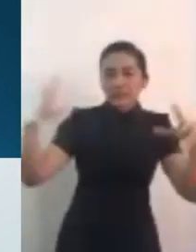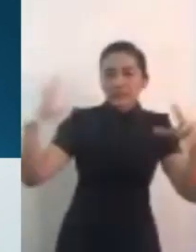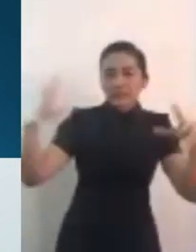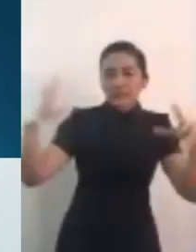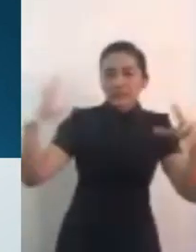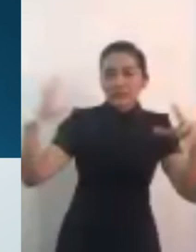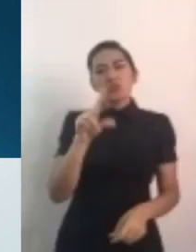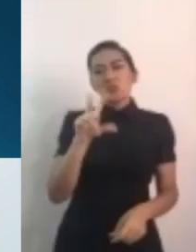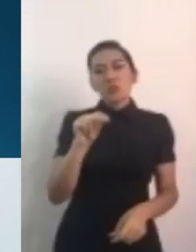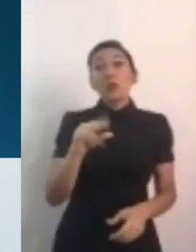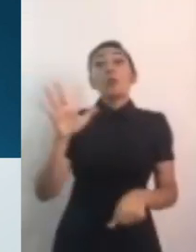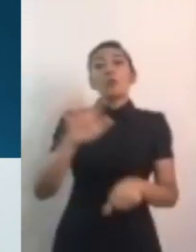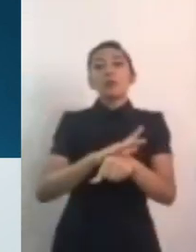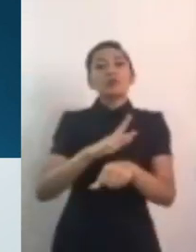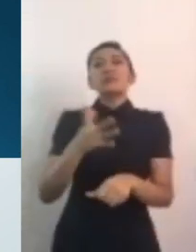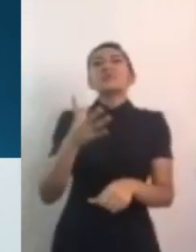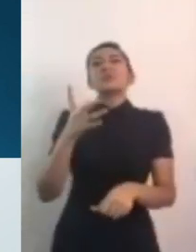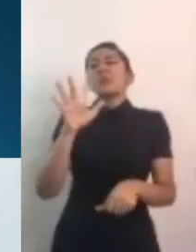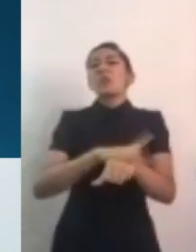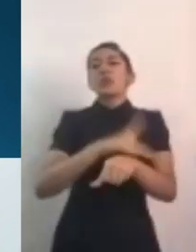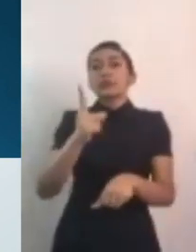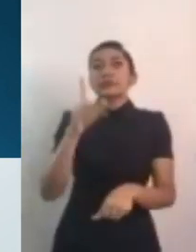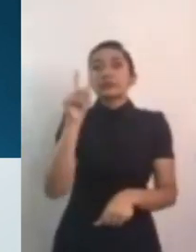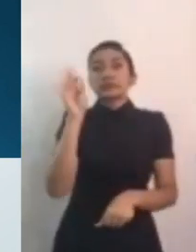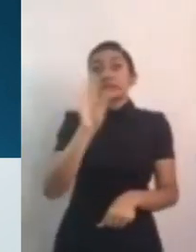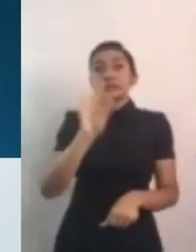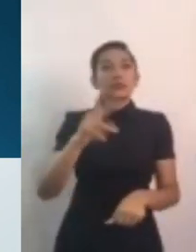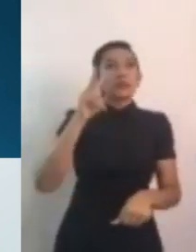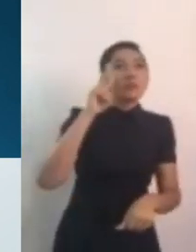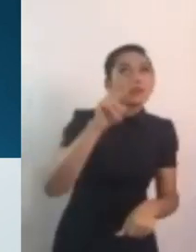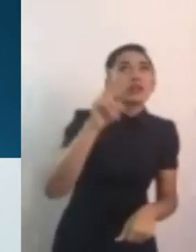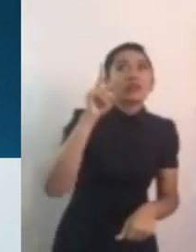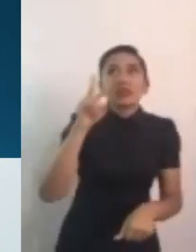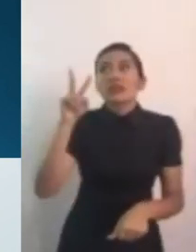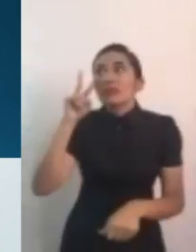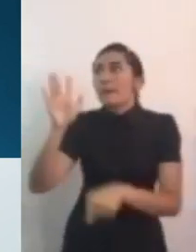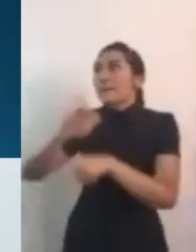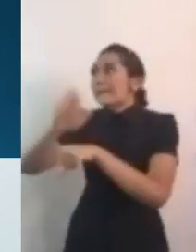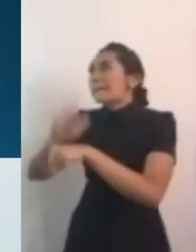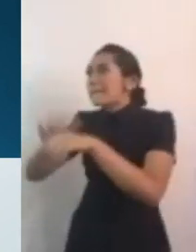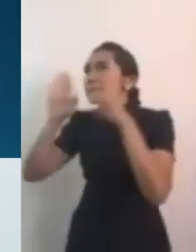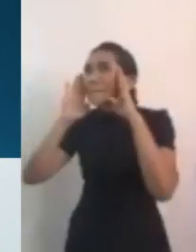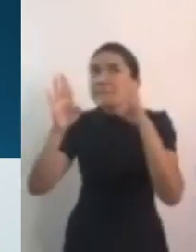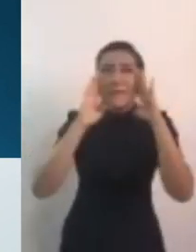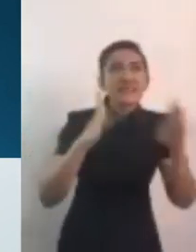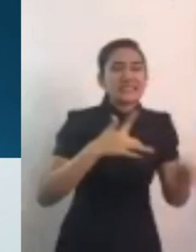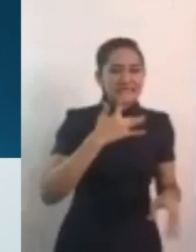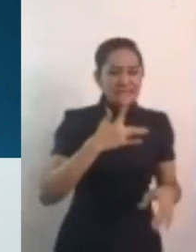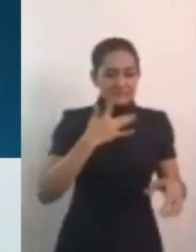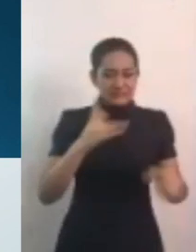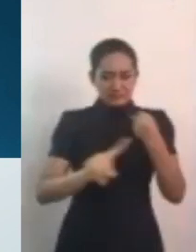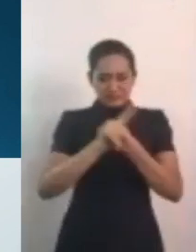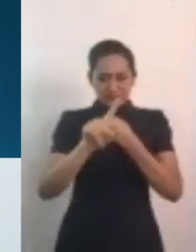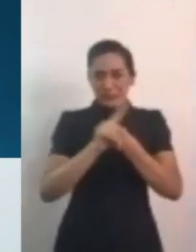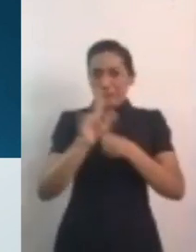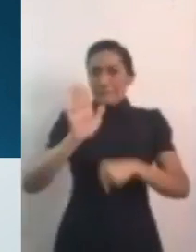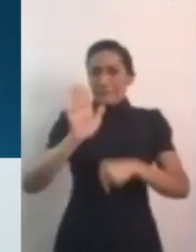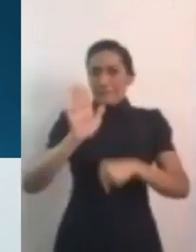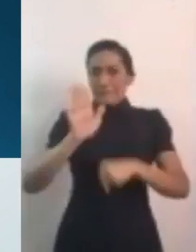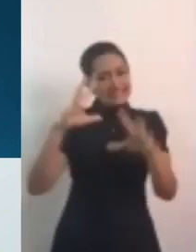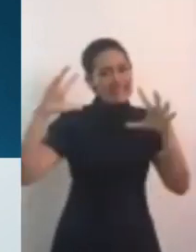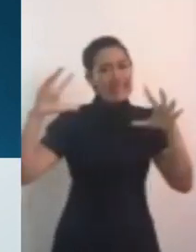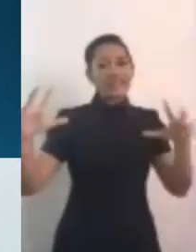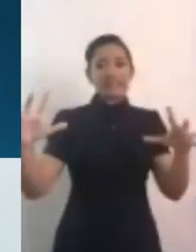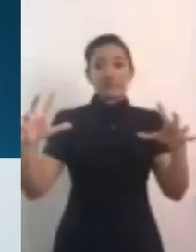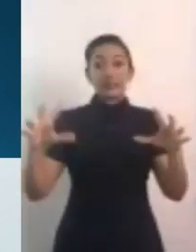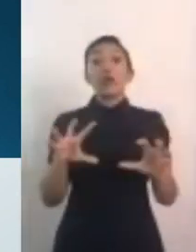porque las han escuchado tantas veces que se agrega a la sensación de problema. Hay una desconfianza, temor,